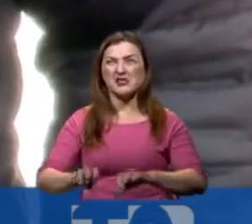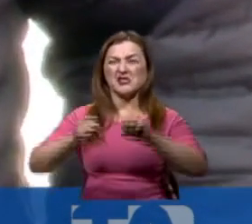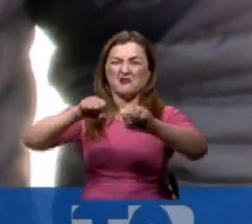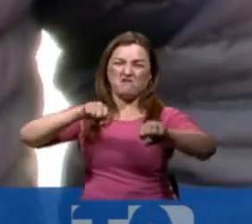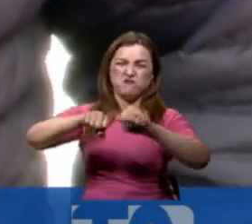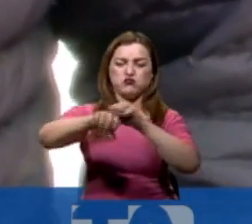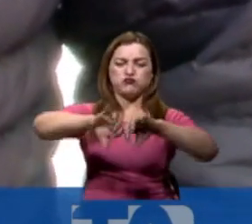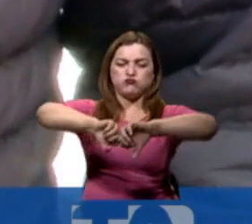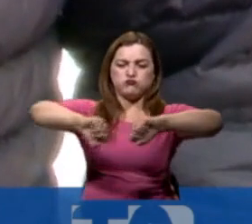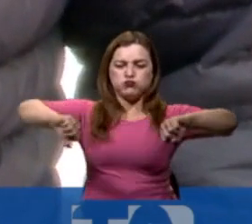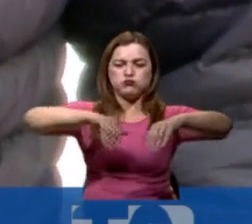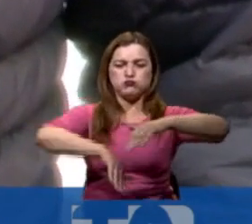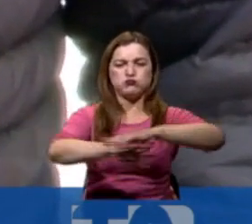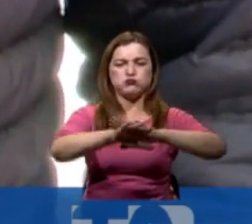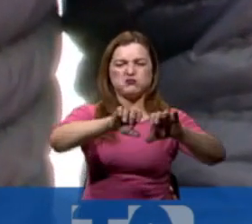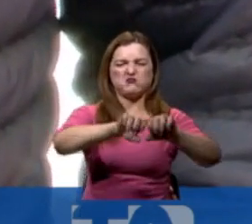en la parte de adentro